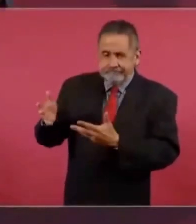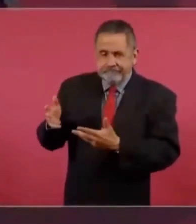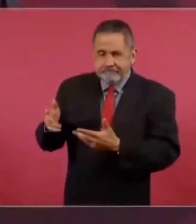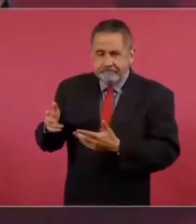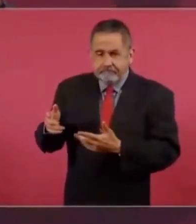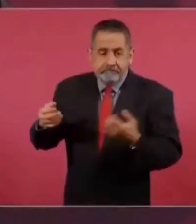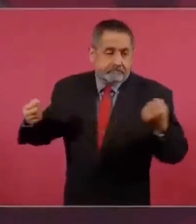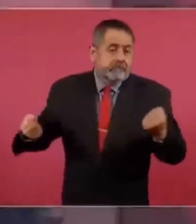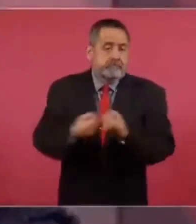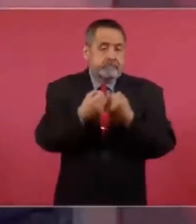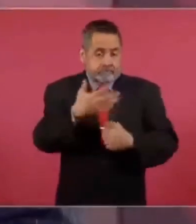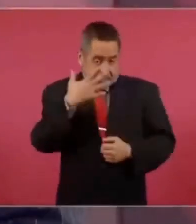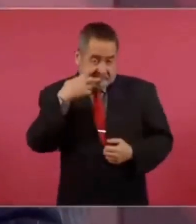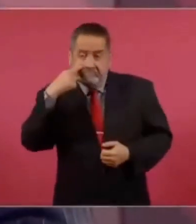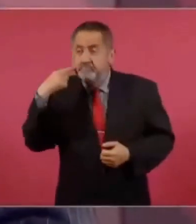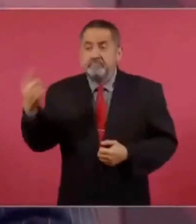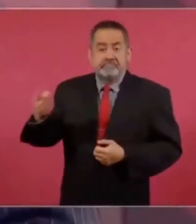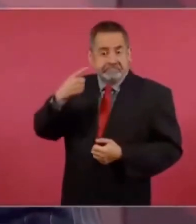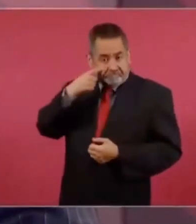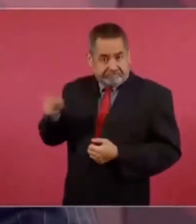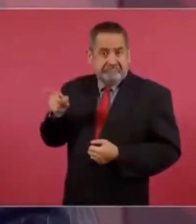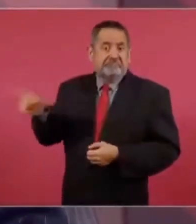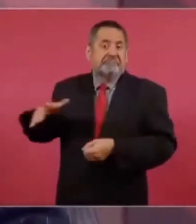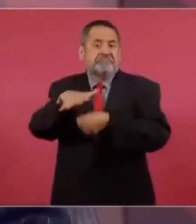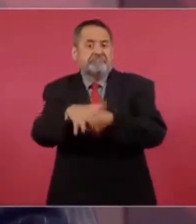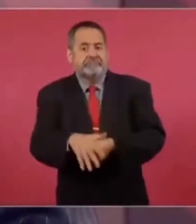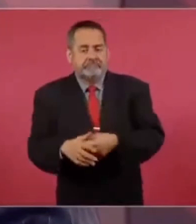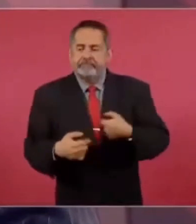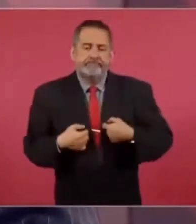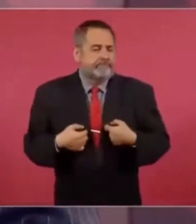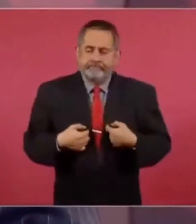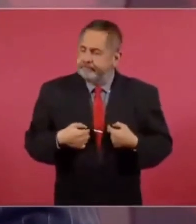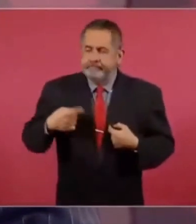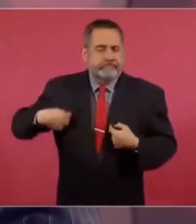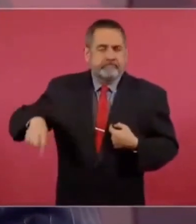acusarnos de represores, y nosotros no somos eso.